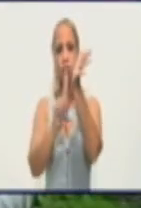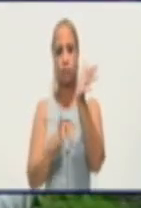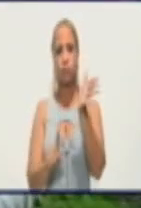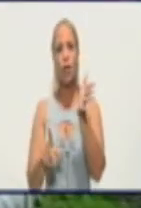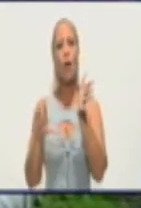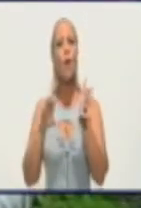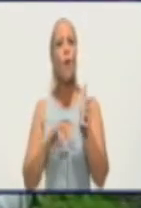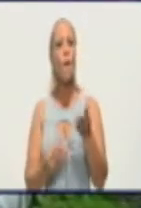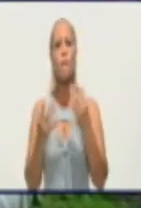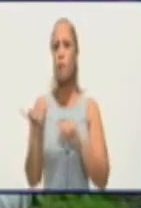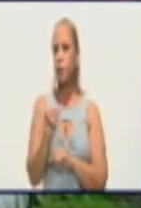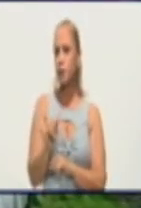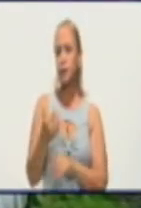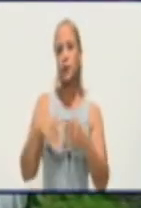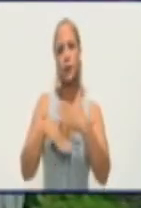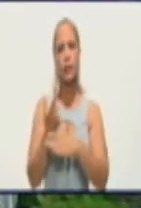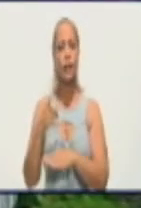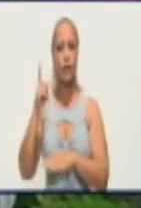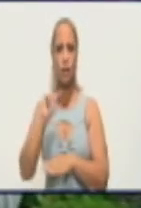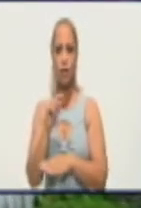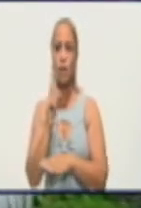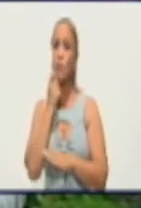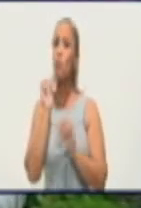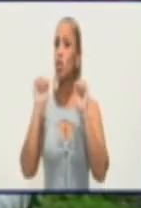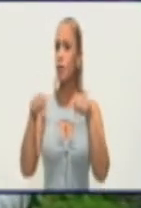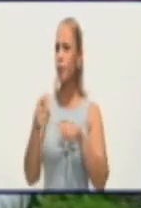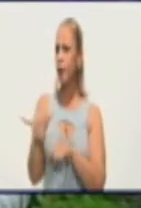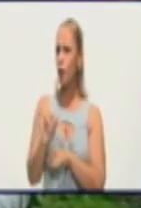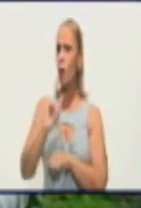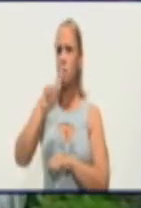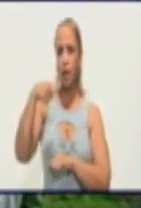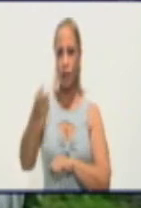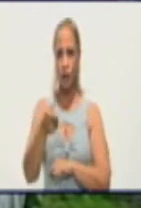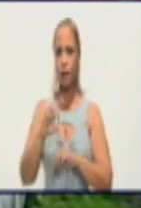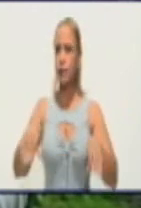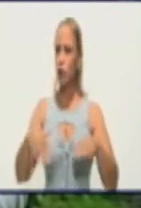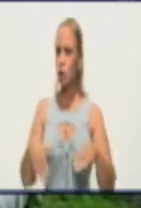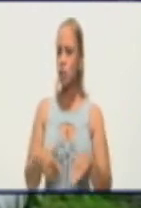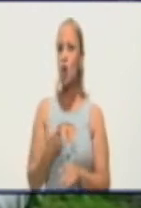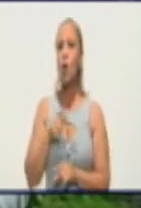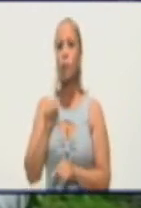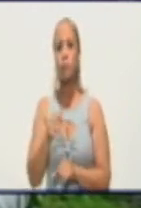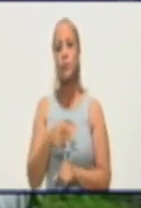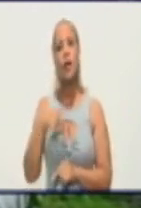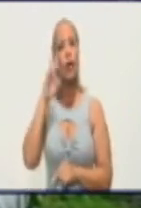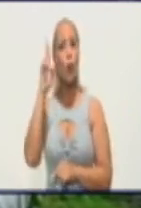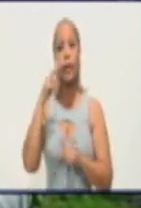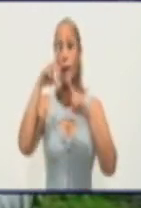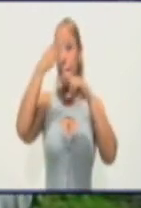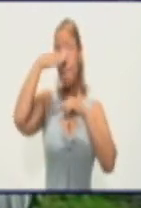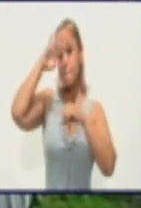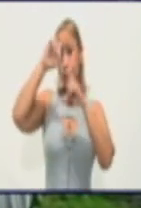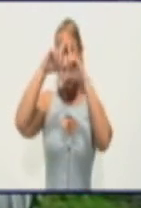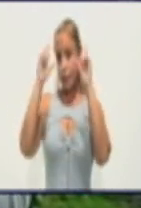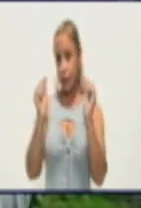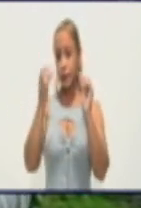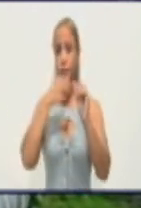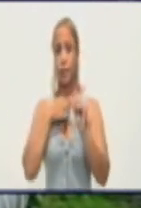día de ayer y posiblemente también mañana mantengamos la misma situación recuerden que el país atraviesa por un